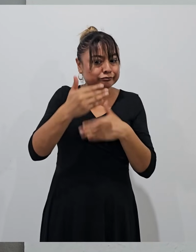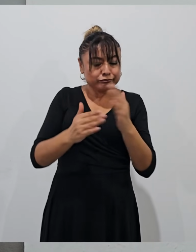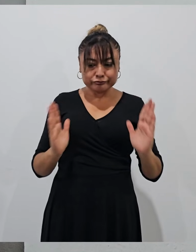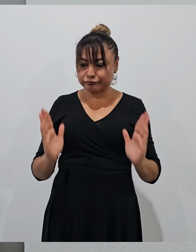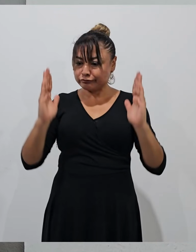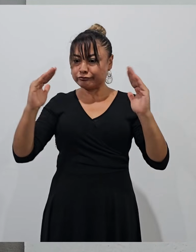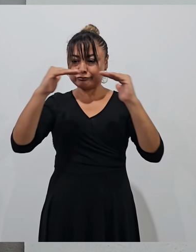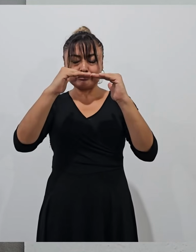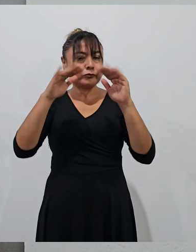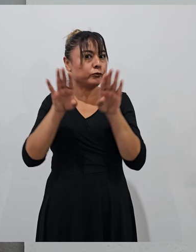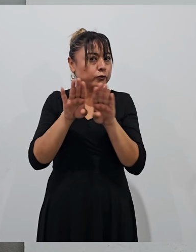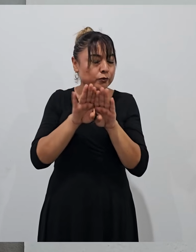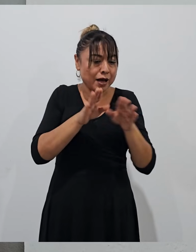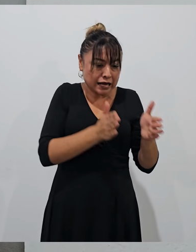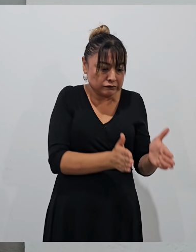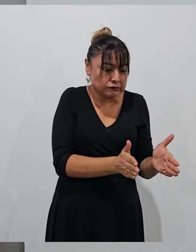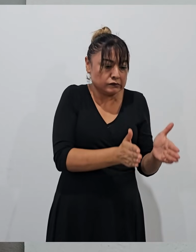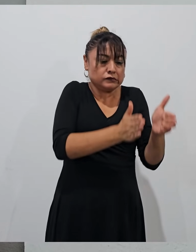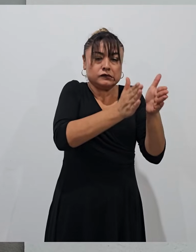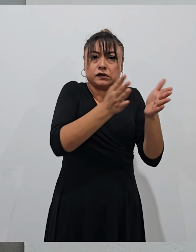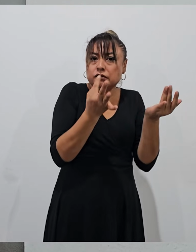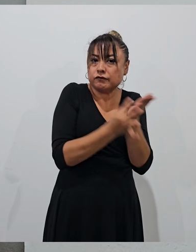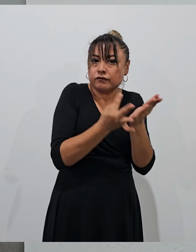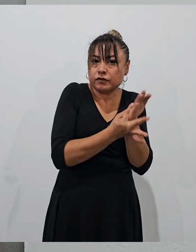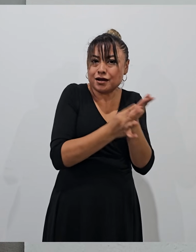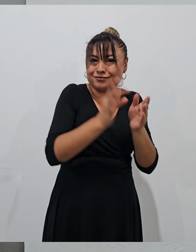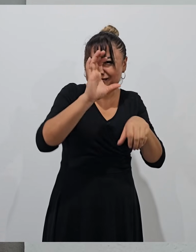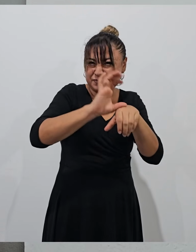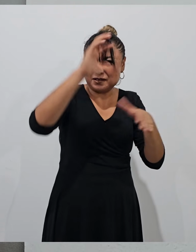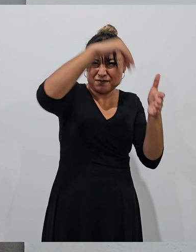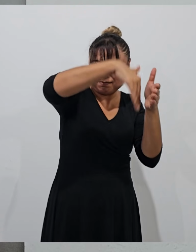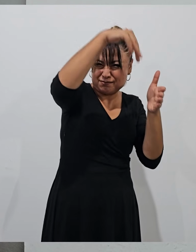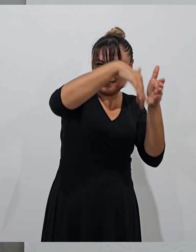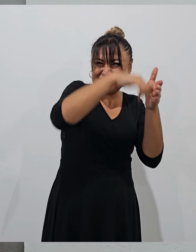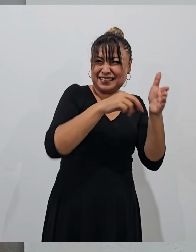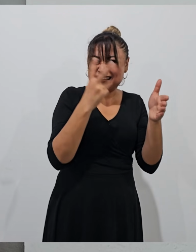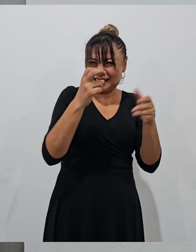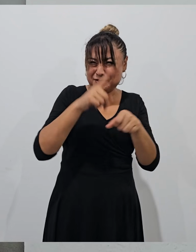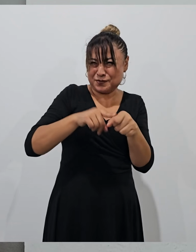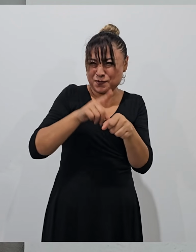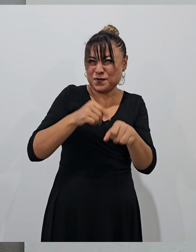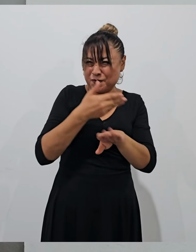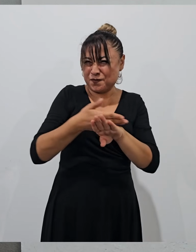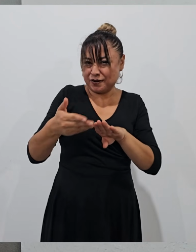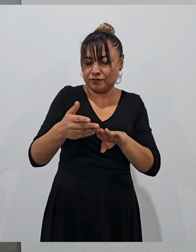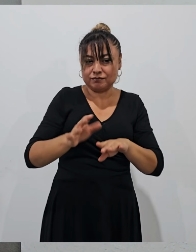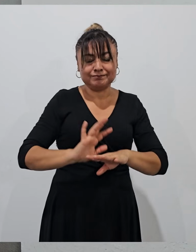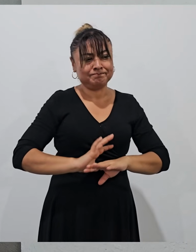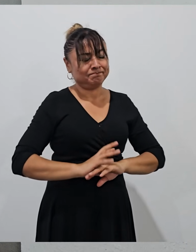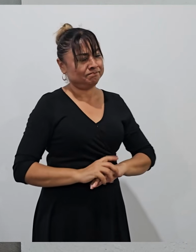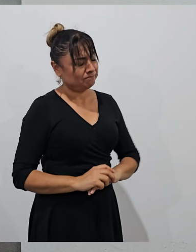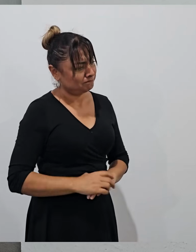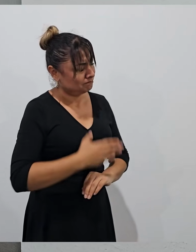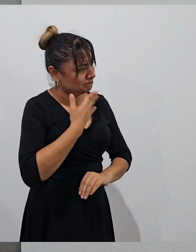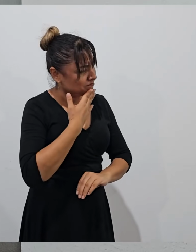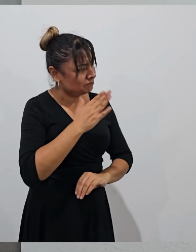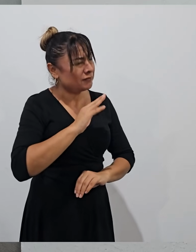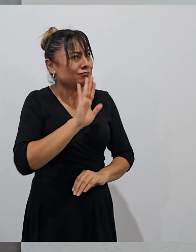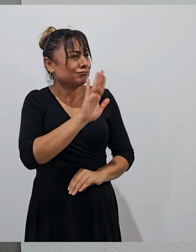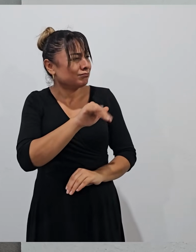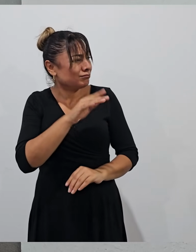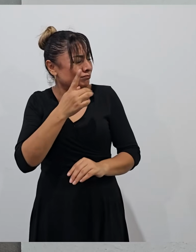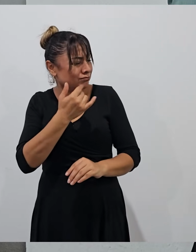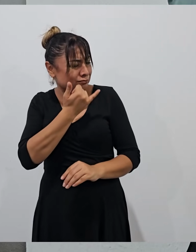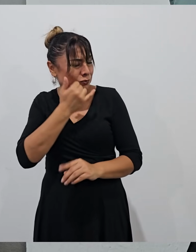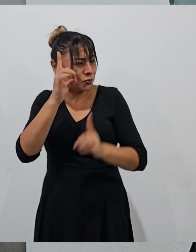o cajón se utilizaron una serie de cimbras metálicas deslizantes, las cuales son las estructuras blancas que estás viendo en las fotos. Muy buena la solución, pero tenemos una